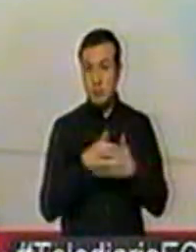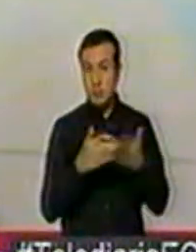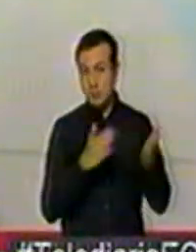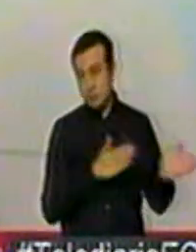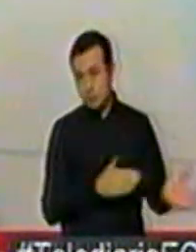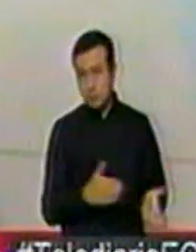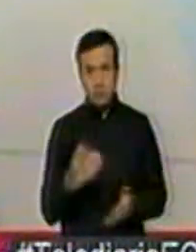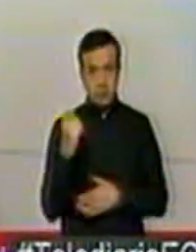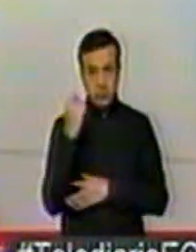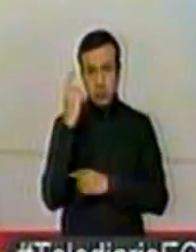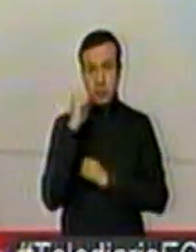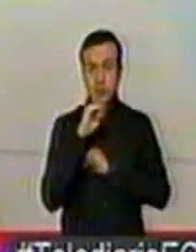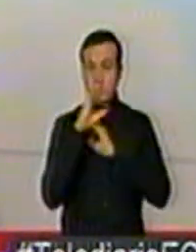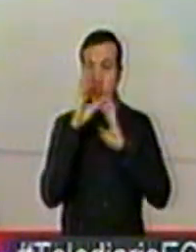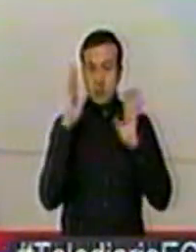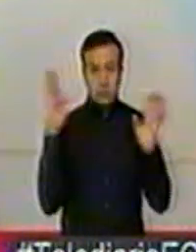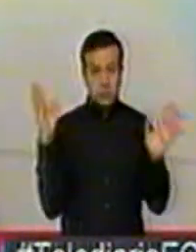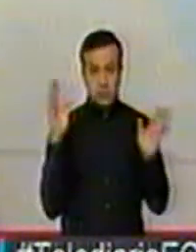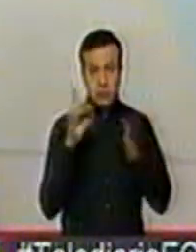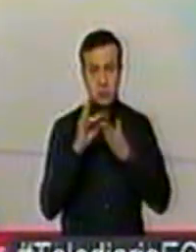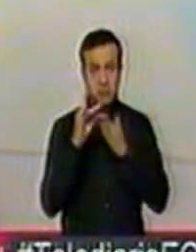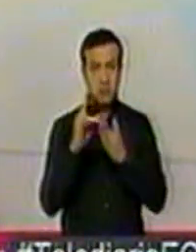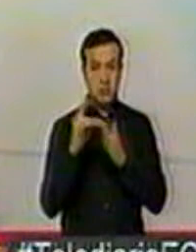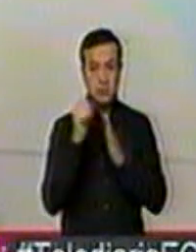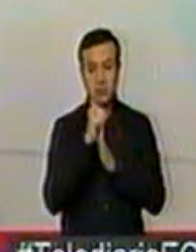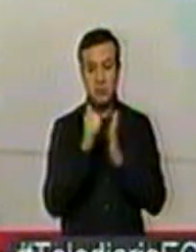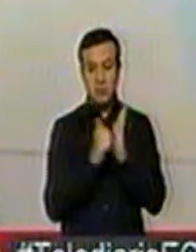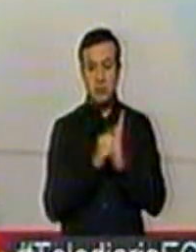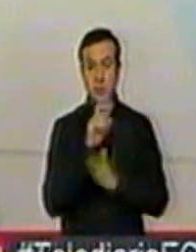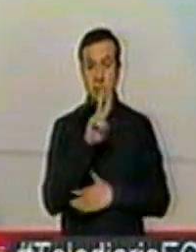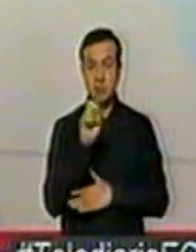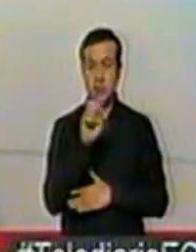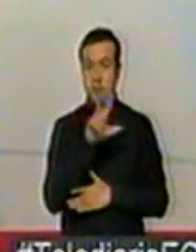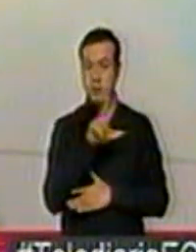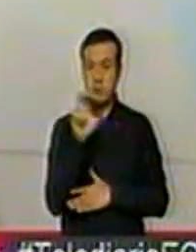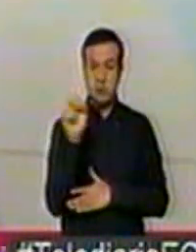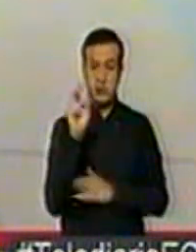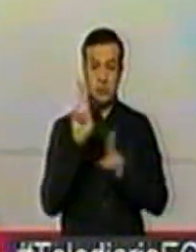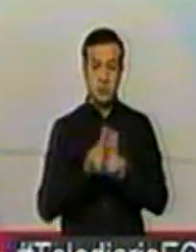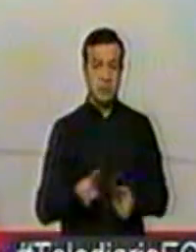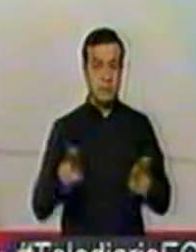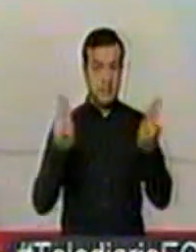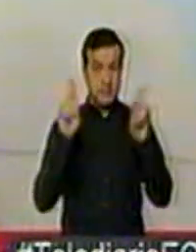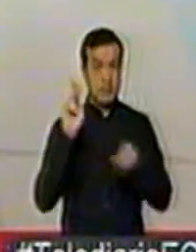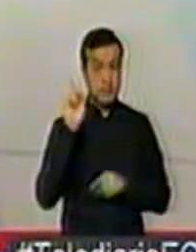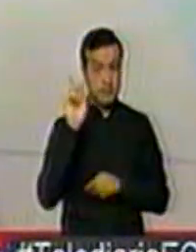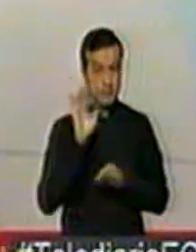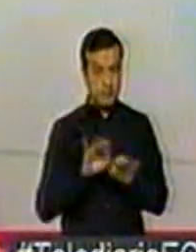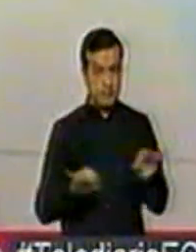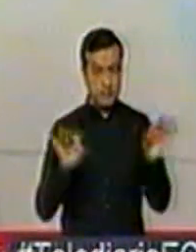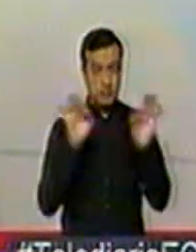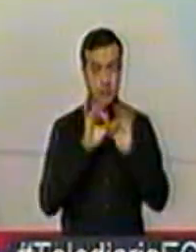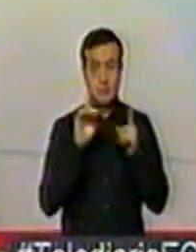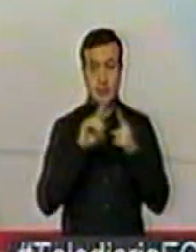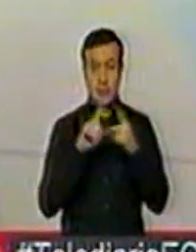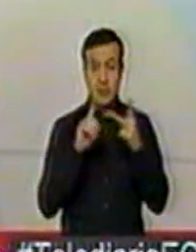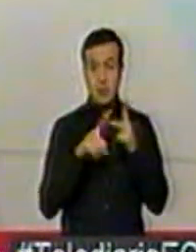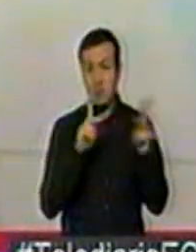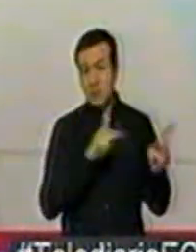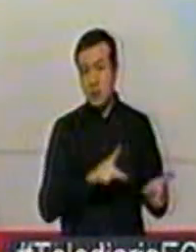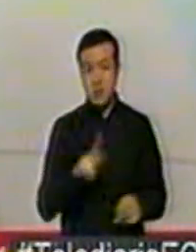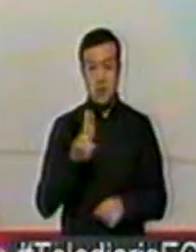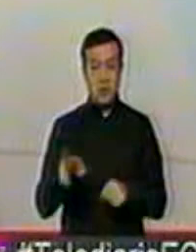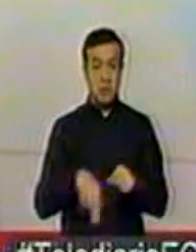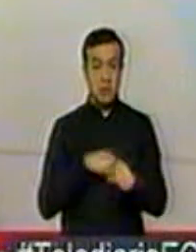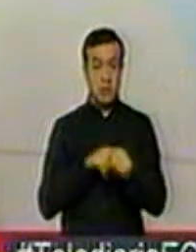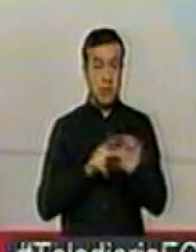claros instrumentos que guían esa ruta. La Agenda 2030 de Naciones Unidas es una, muy importante. El Plan Nacional de Desarrollo hasta el 2021 es